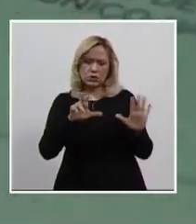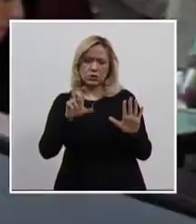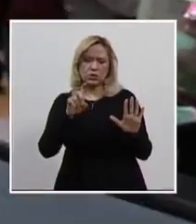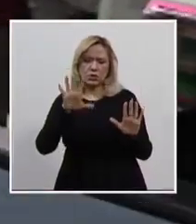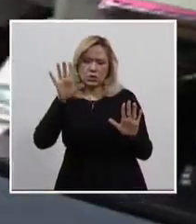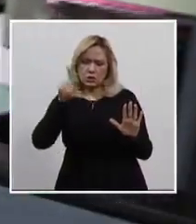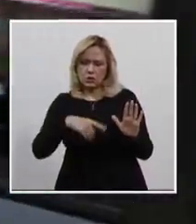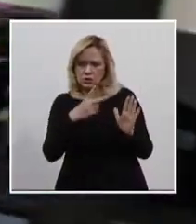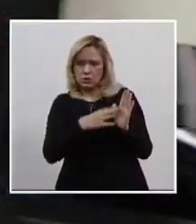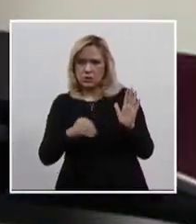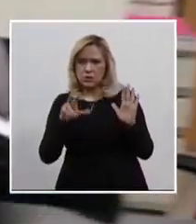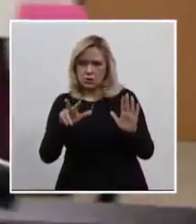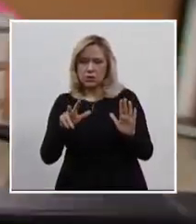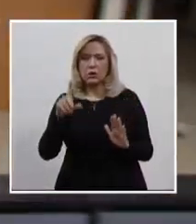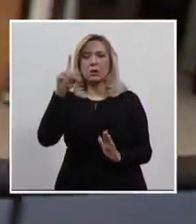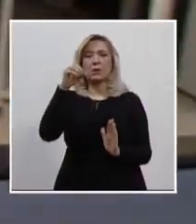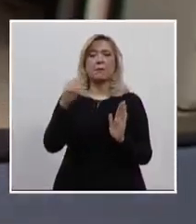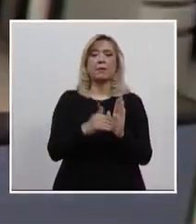835-2018,